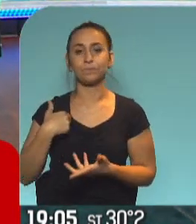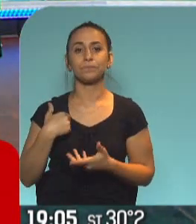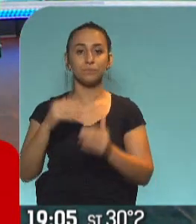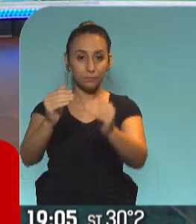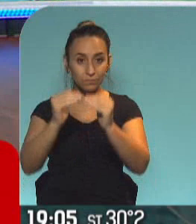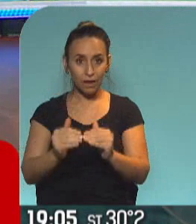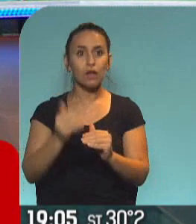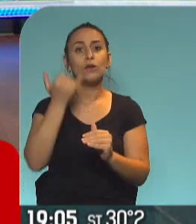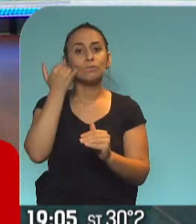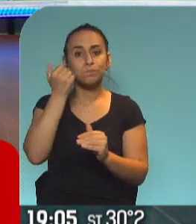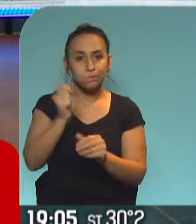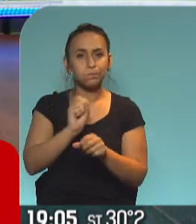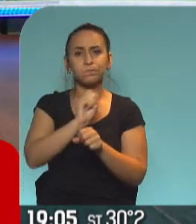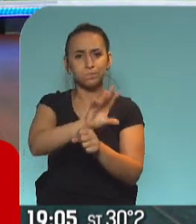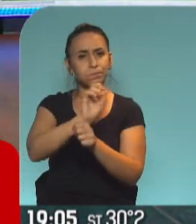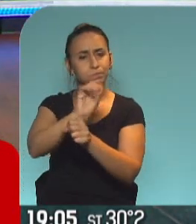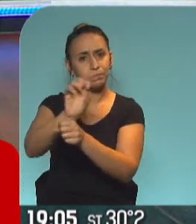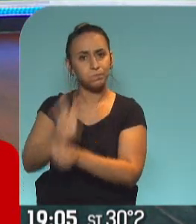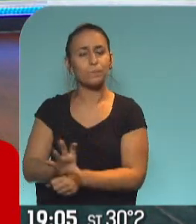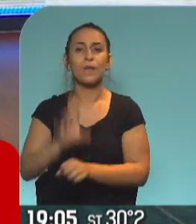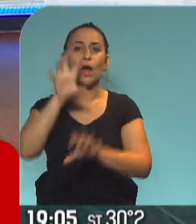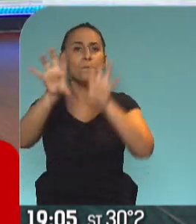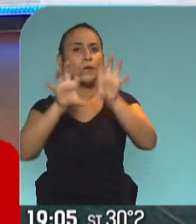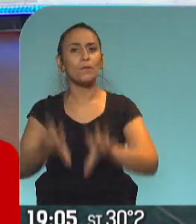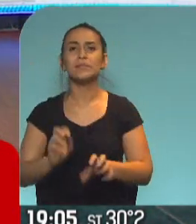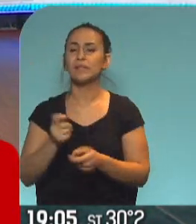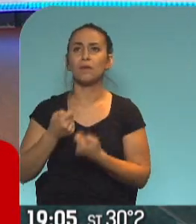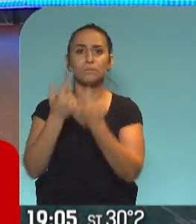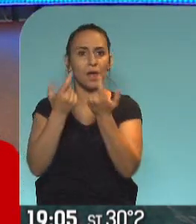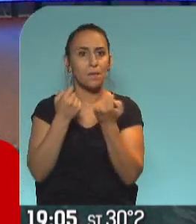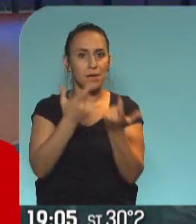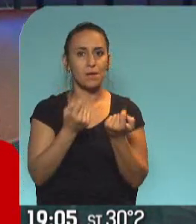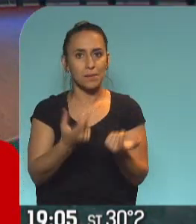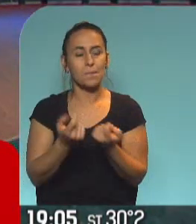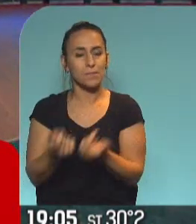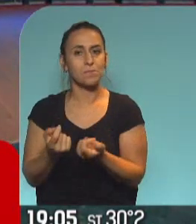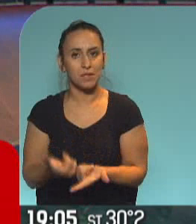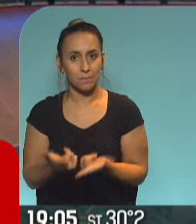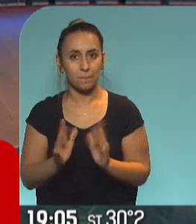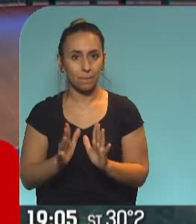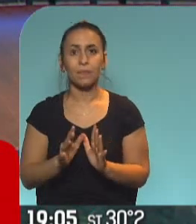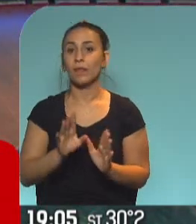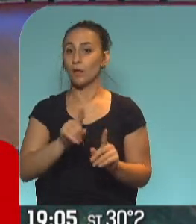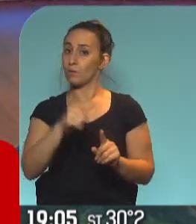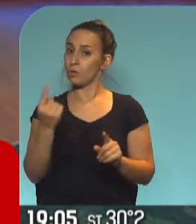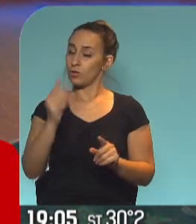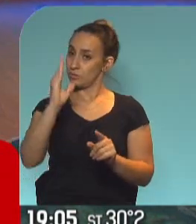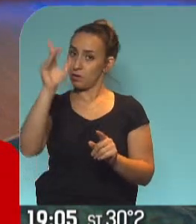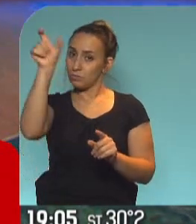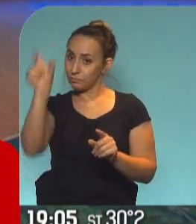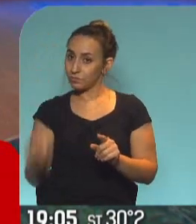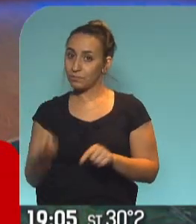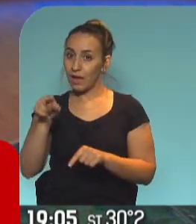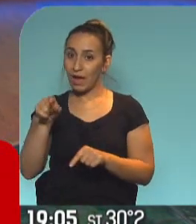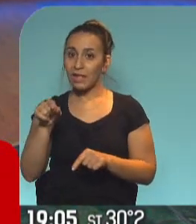fueron distribuyendo en cada una de las provincias y en la siguiente columna las que fueron aplicadas de